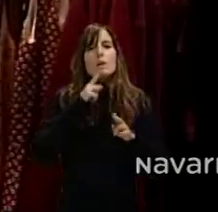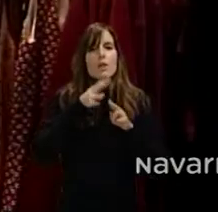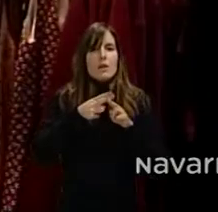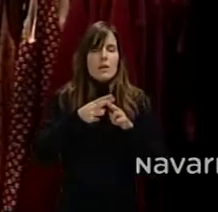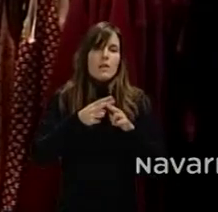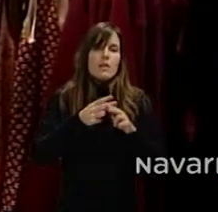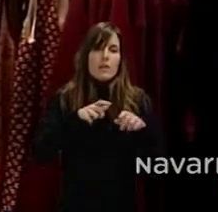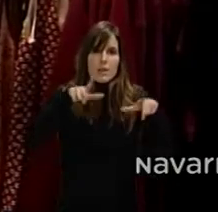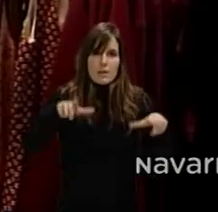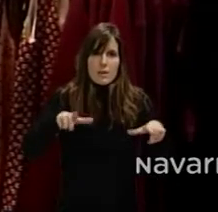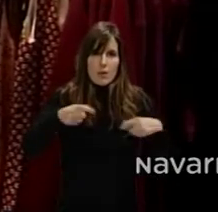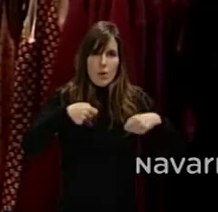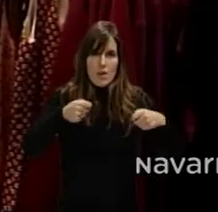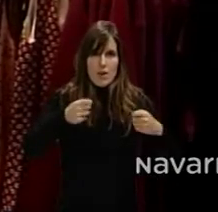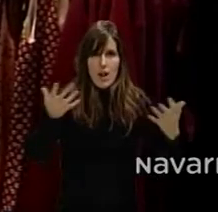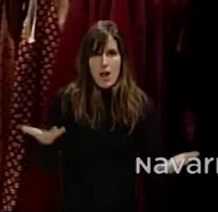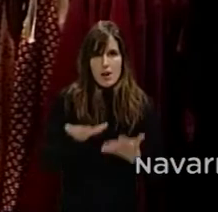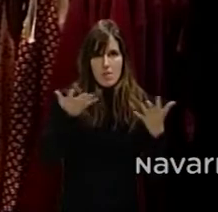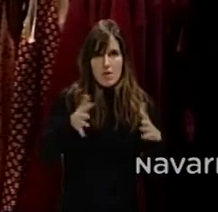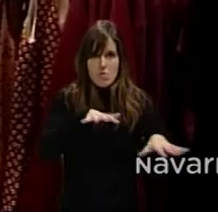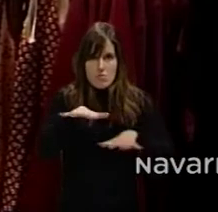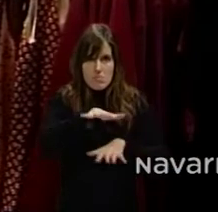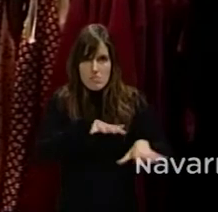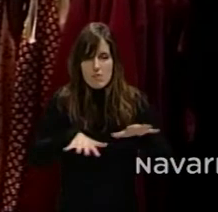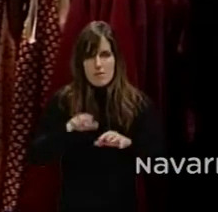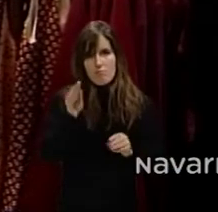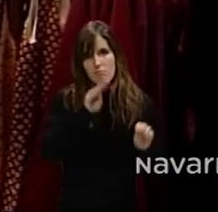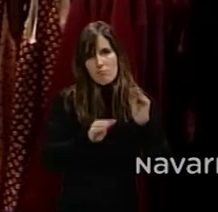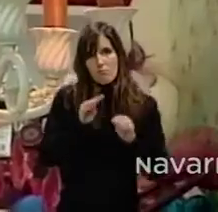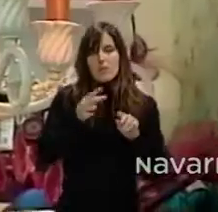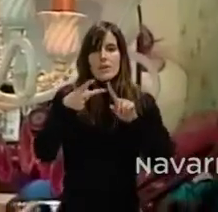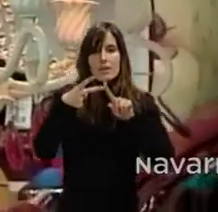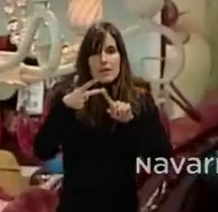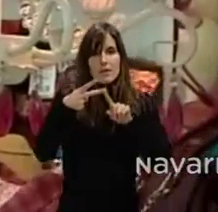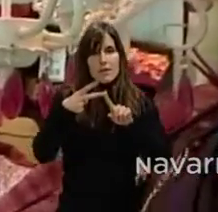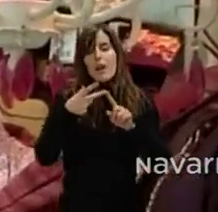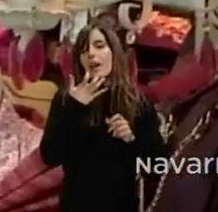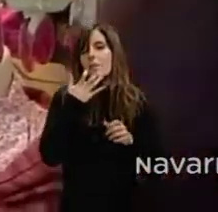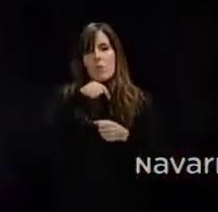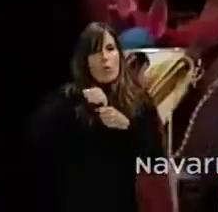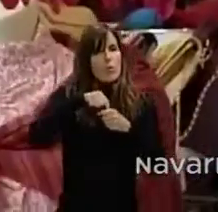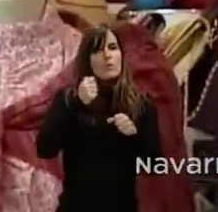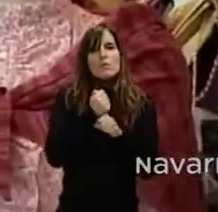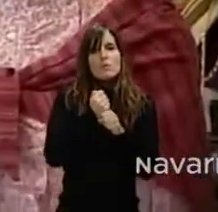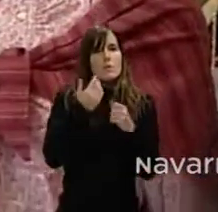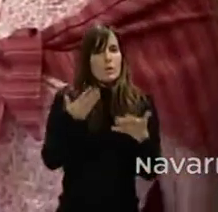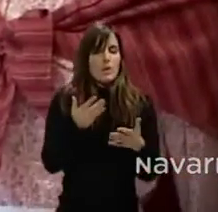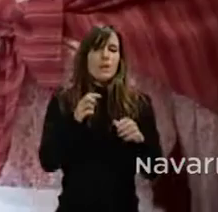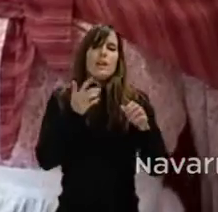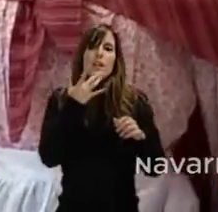animación de espacios comerciales es un certificado de profesionalidad que lleva vinculada la ocupación de